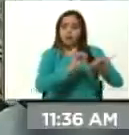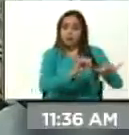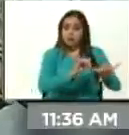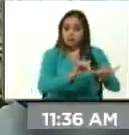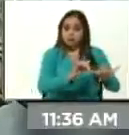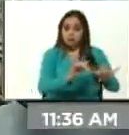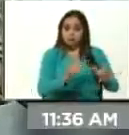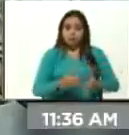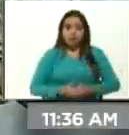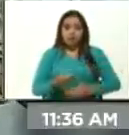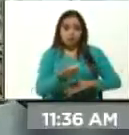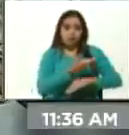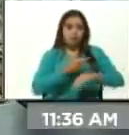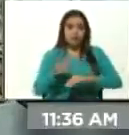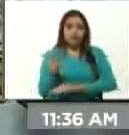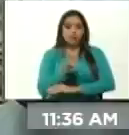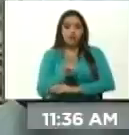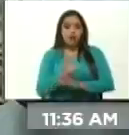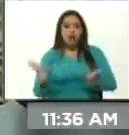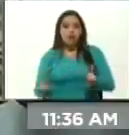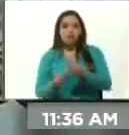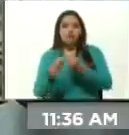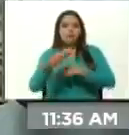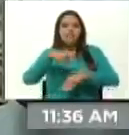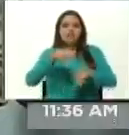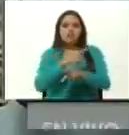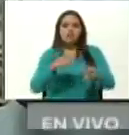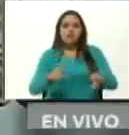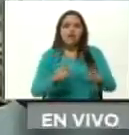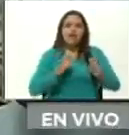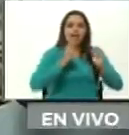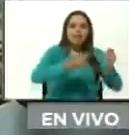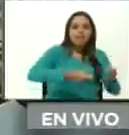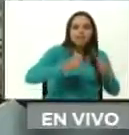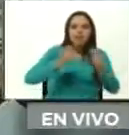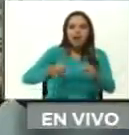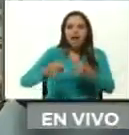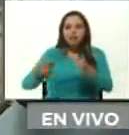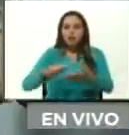el Estado venezolano, a través del Ministerio Público, fue entregando paso a paso